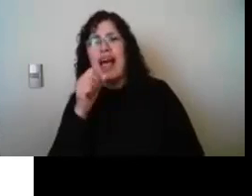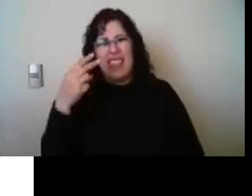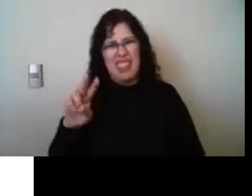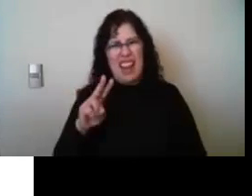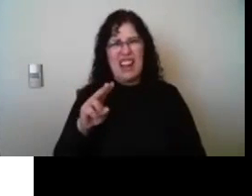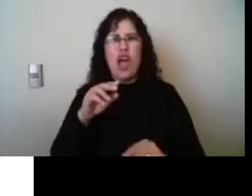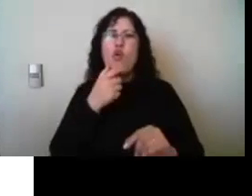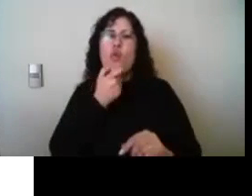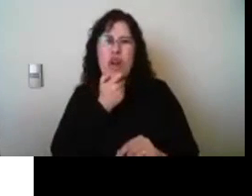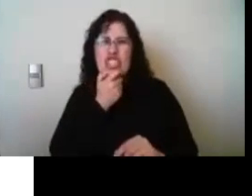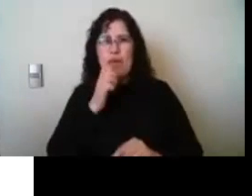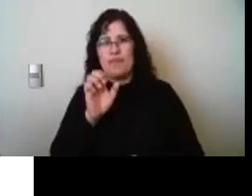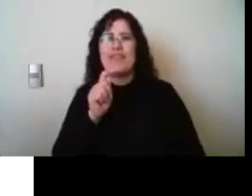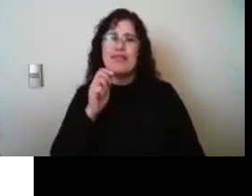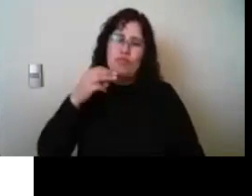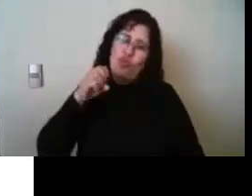la célula bipolar,